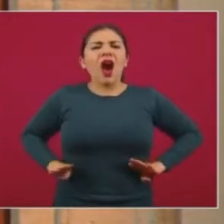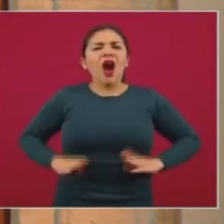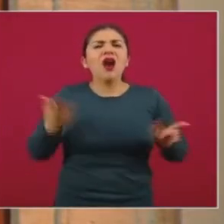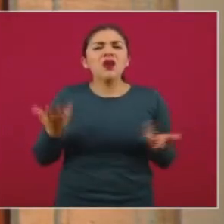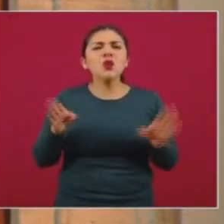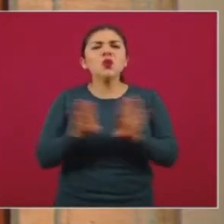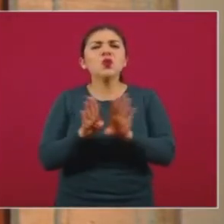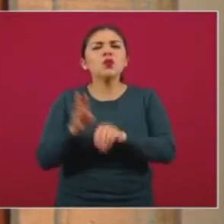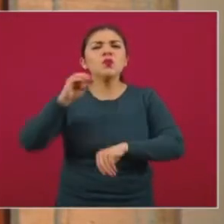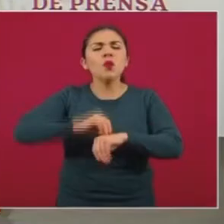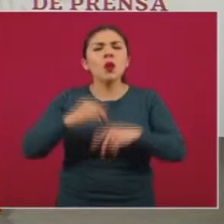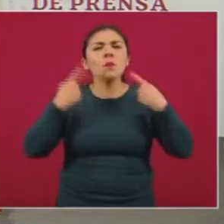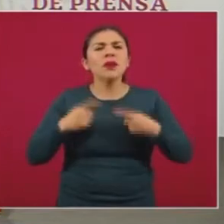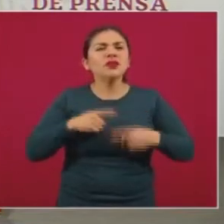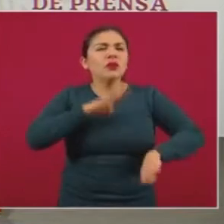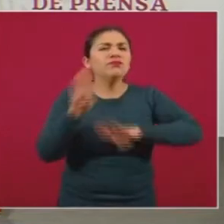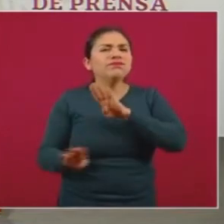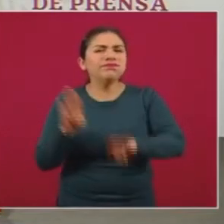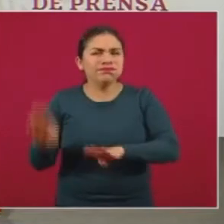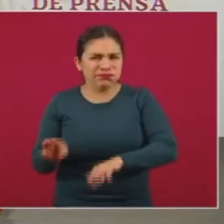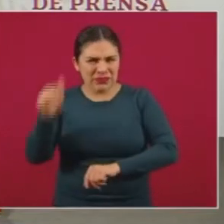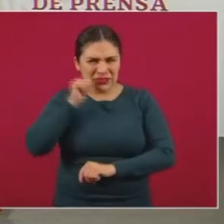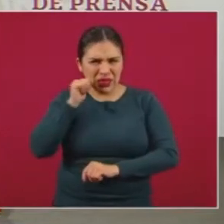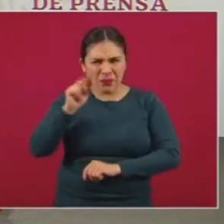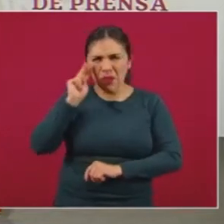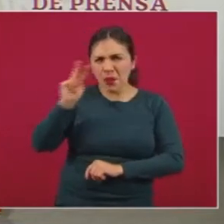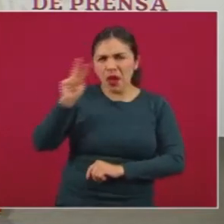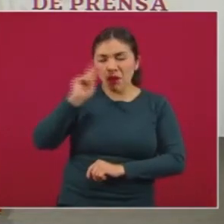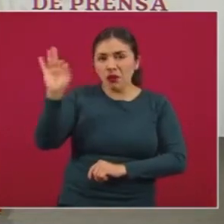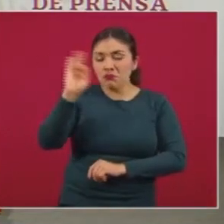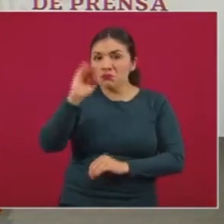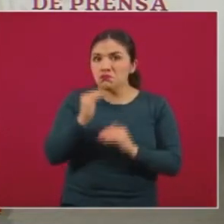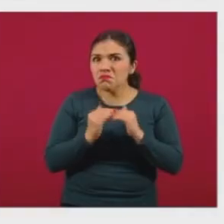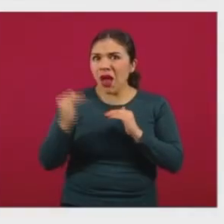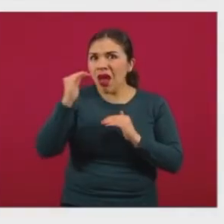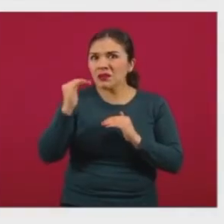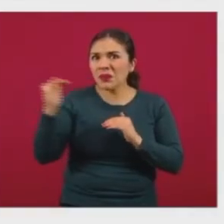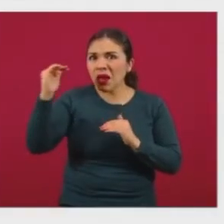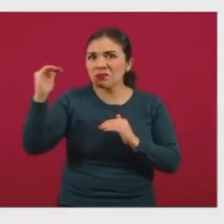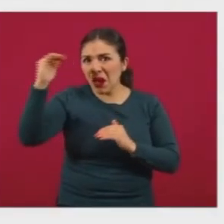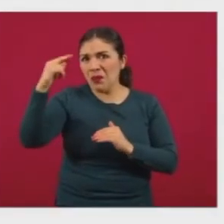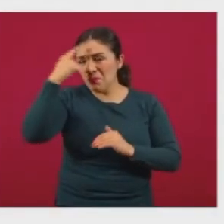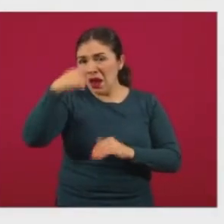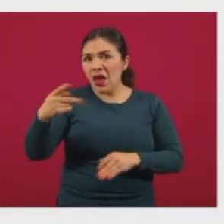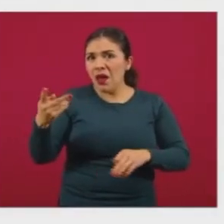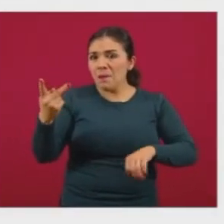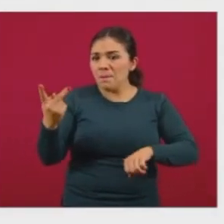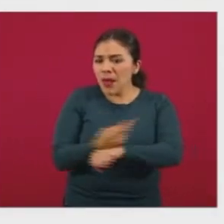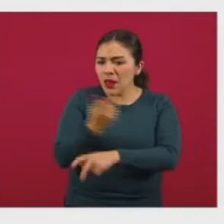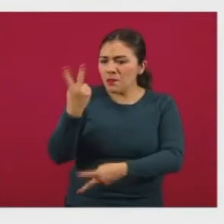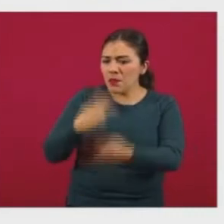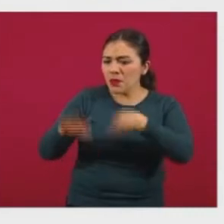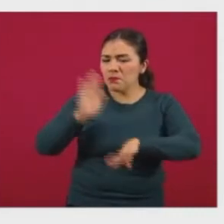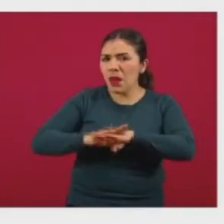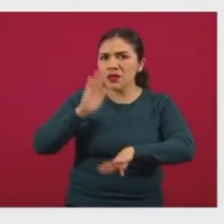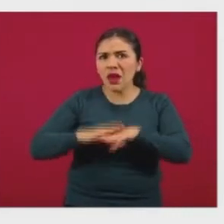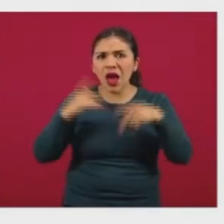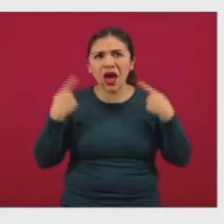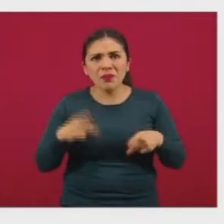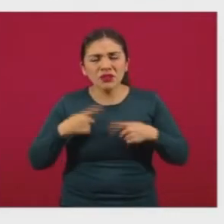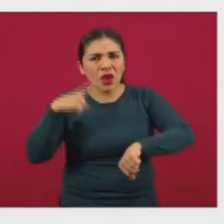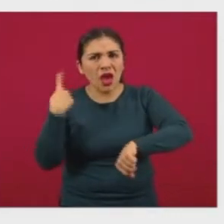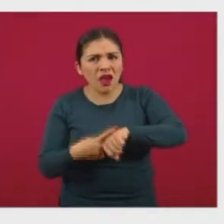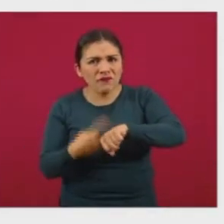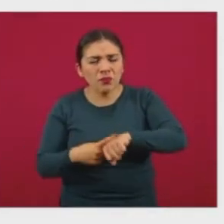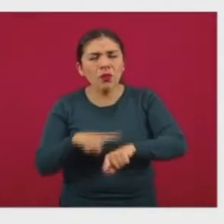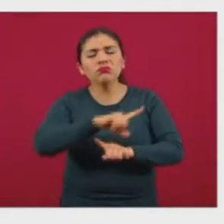de la mortalidad. Siempre vemos que cuando hay un incremento en la ocurrencia de los casos, 2 o 3